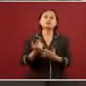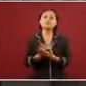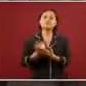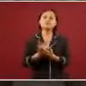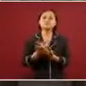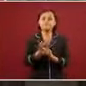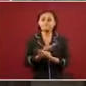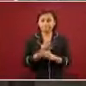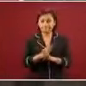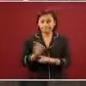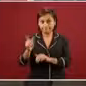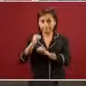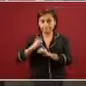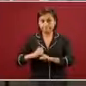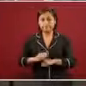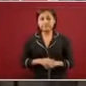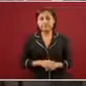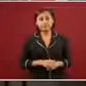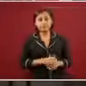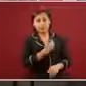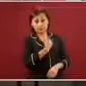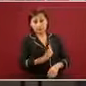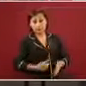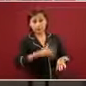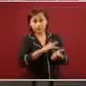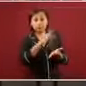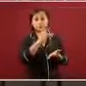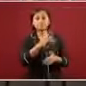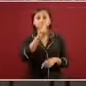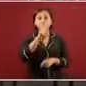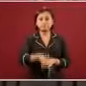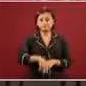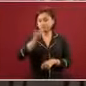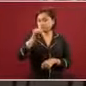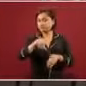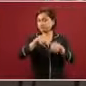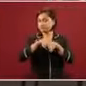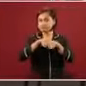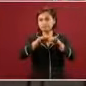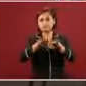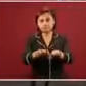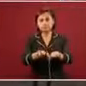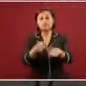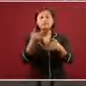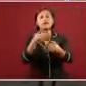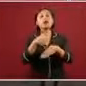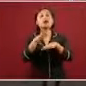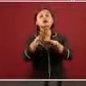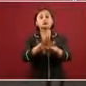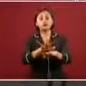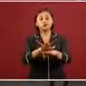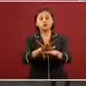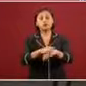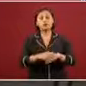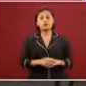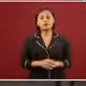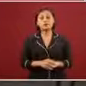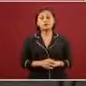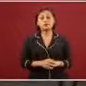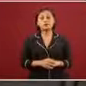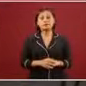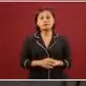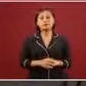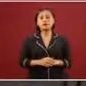Muchas gracias, presidente. Bueno, informar en efecto que se constituyó un grupo